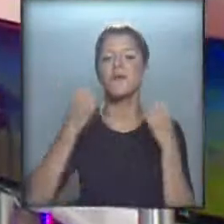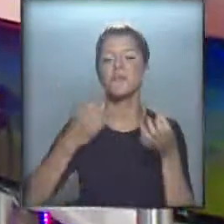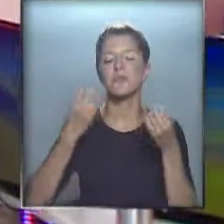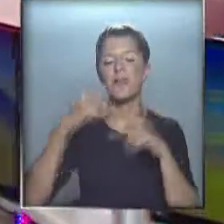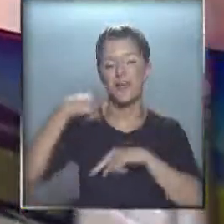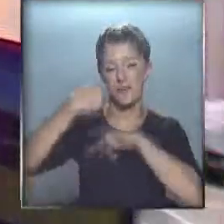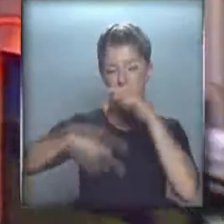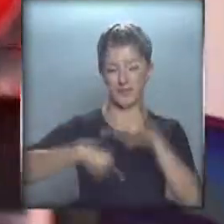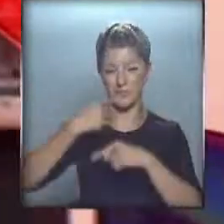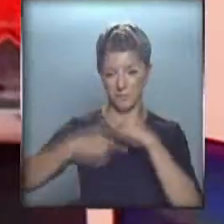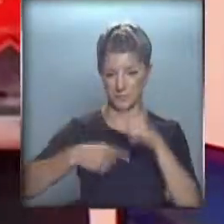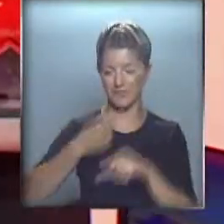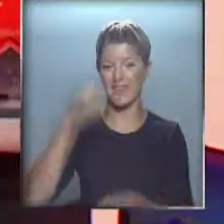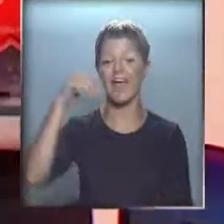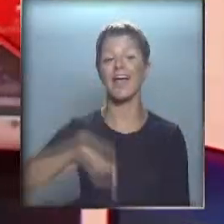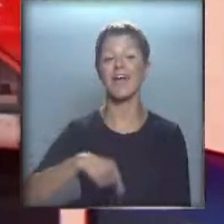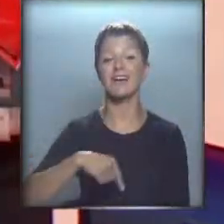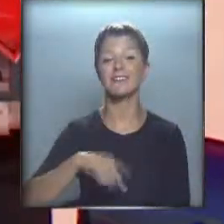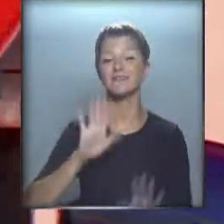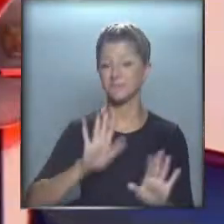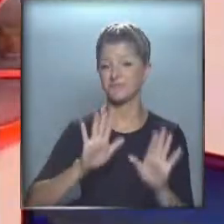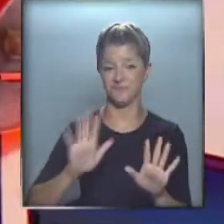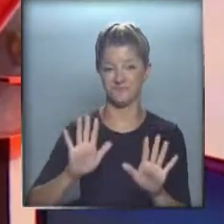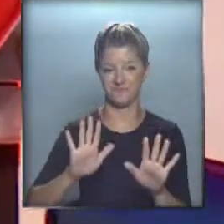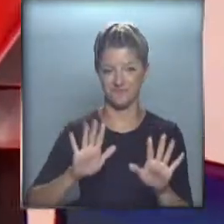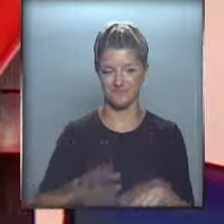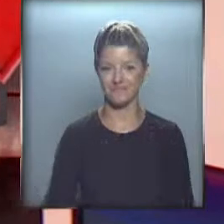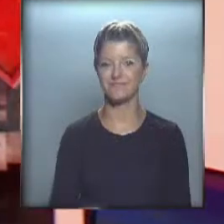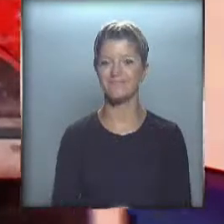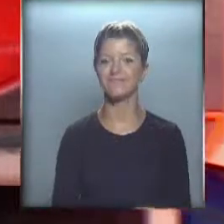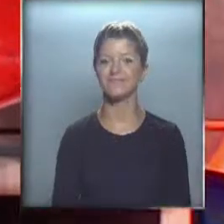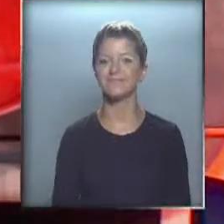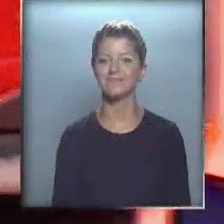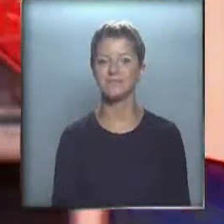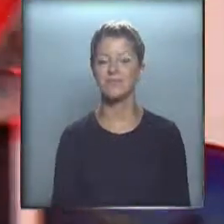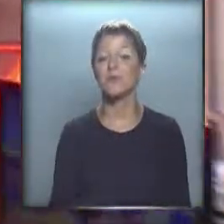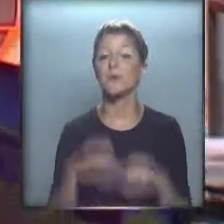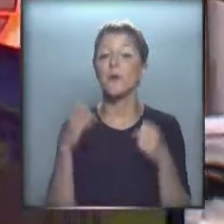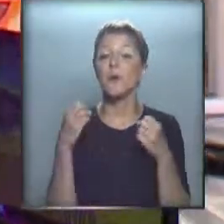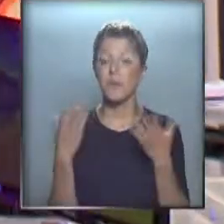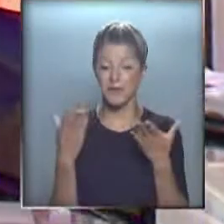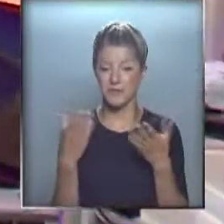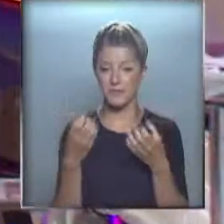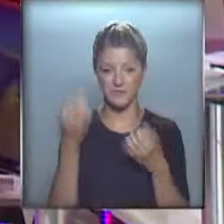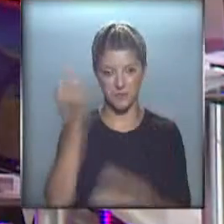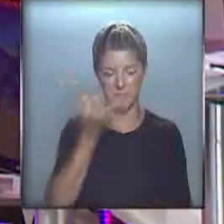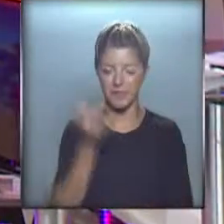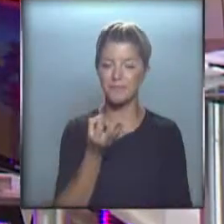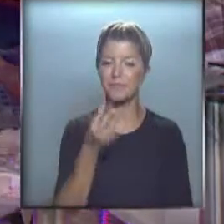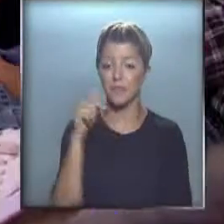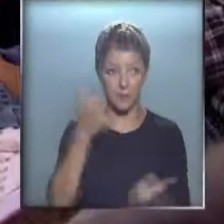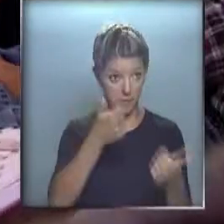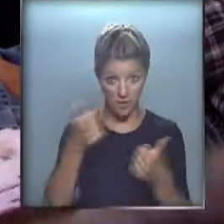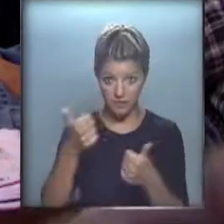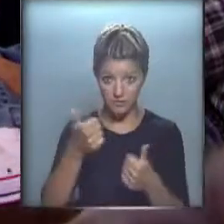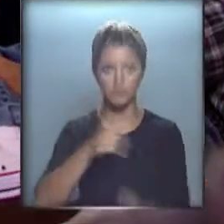acá estamos. Acá estamos, acá estamos, acá estamos. Bueno, genial. ¿Están bien? Sí.